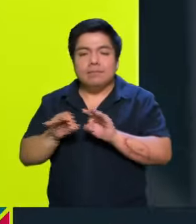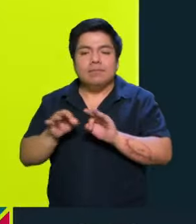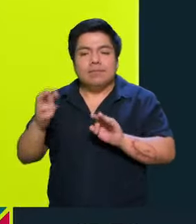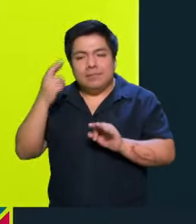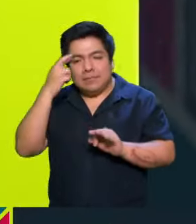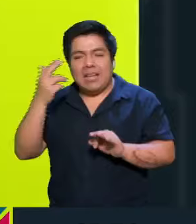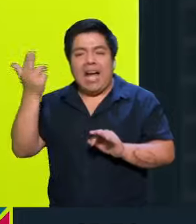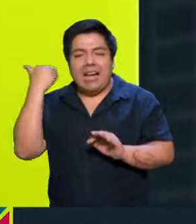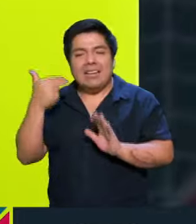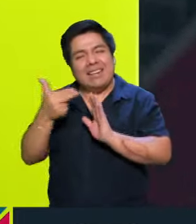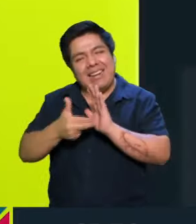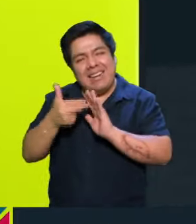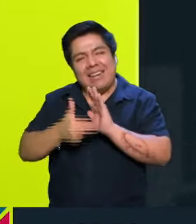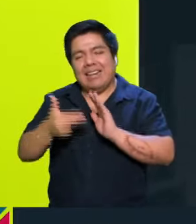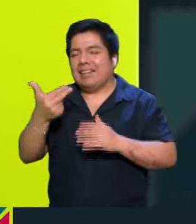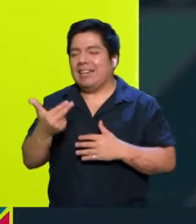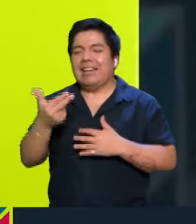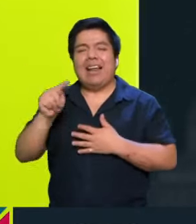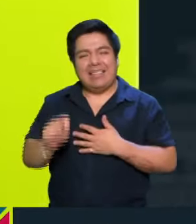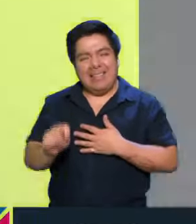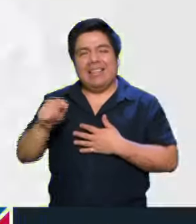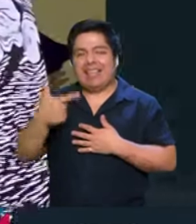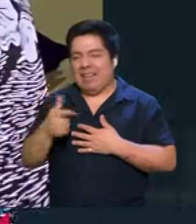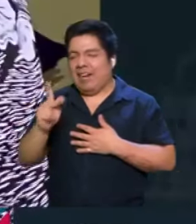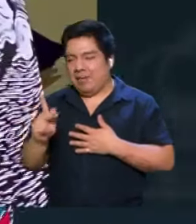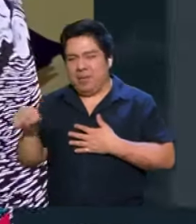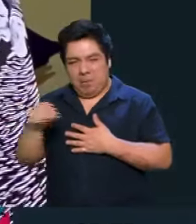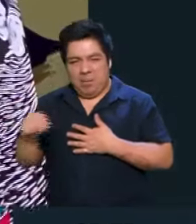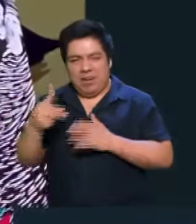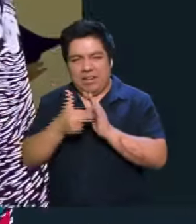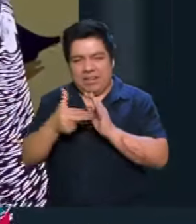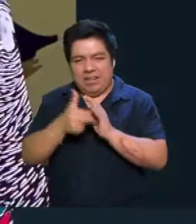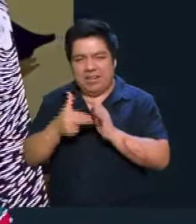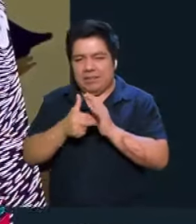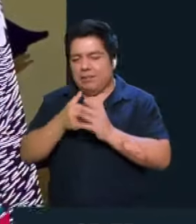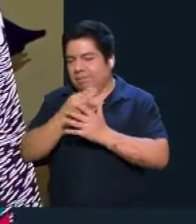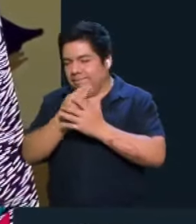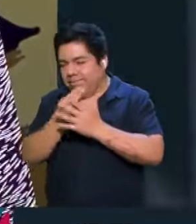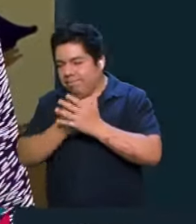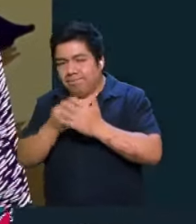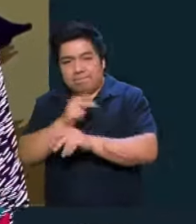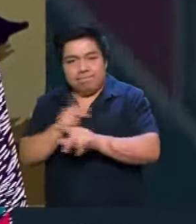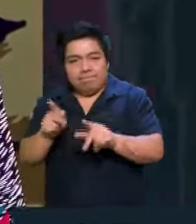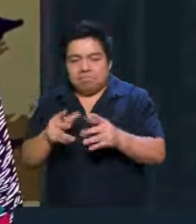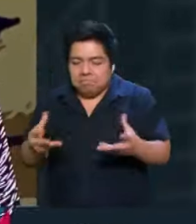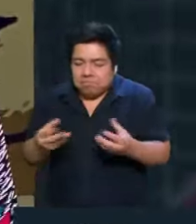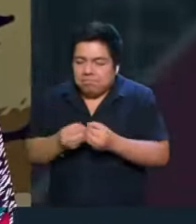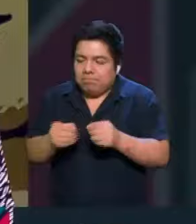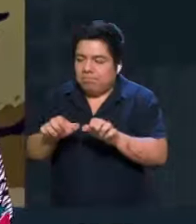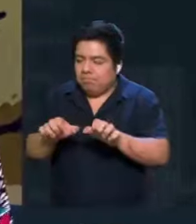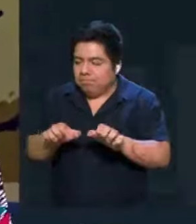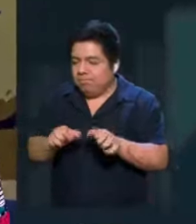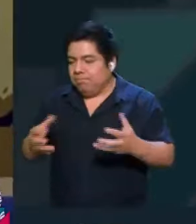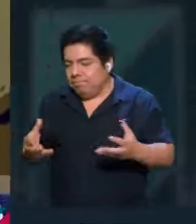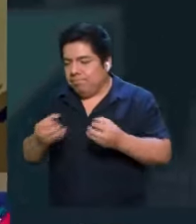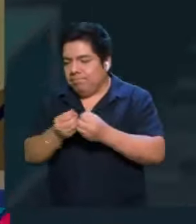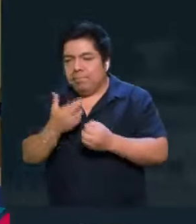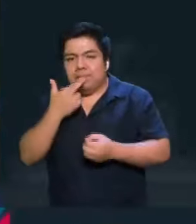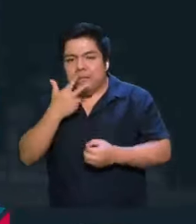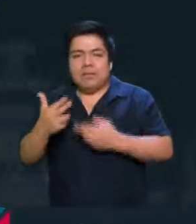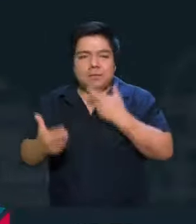gráfica popular. Un trabajo que siempre fue en colectivo, un trabajo que siempre optó por las